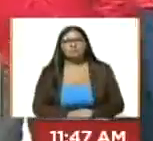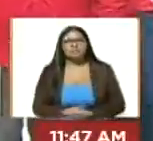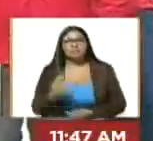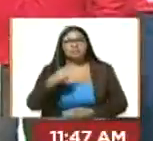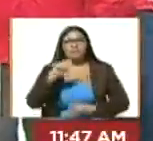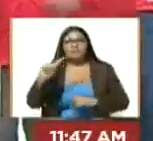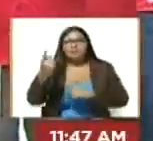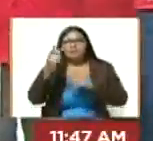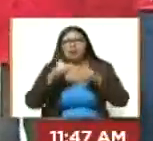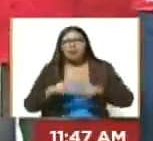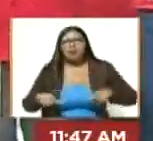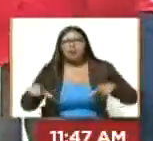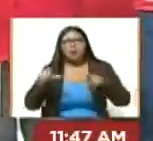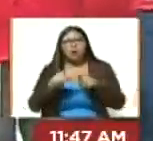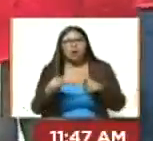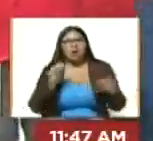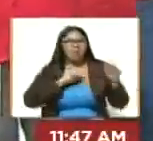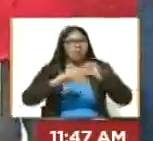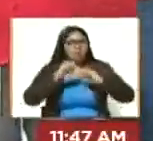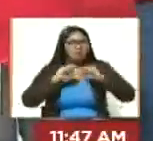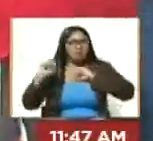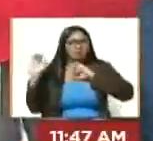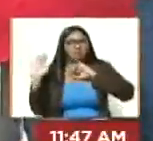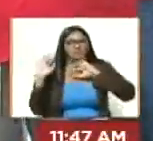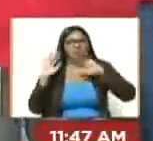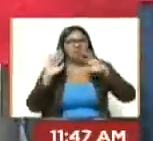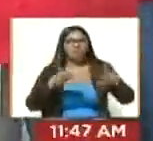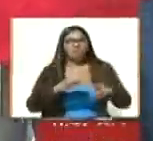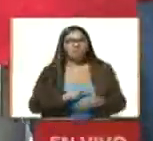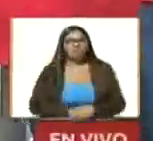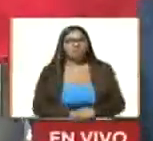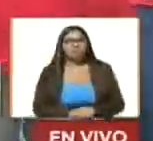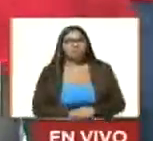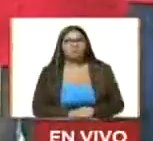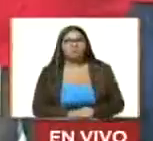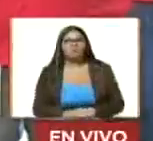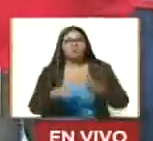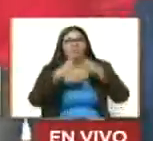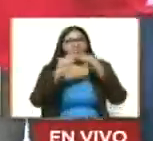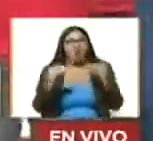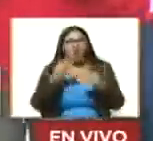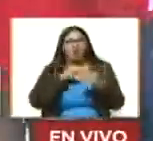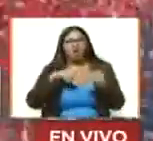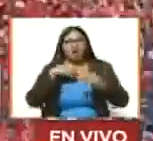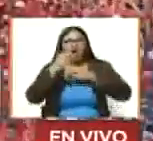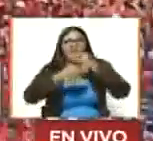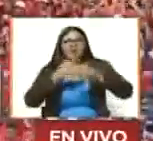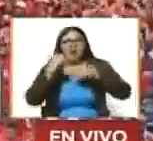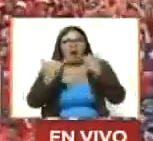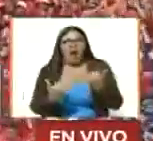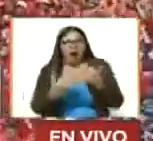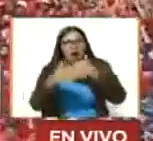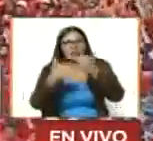el primer lugar en movilización de todos los que hemos hecho hasta ahora.